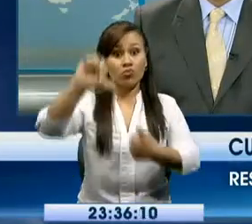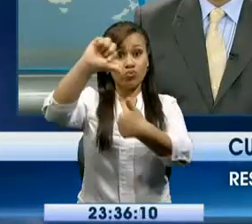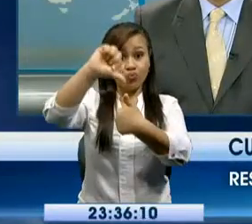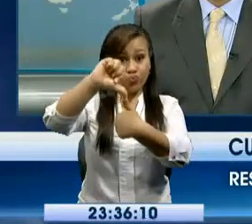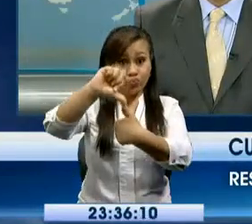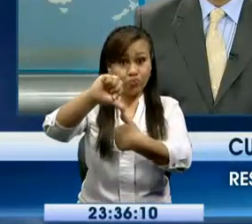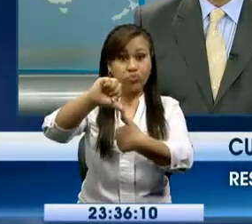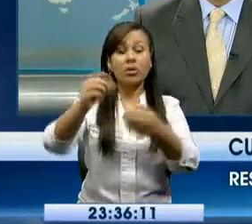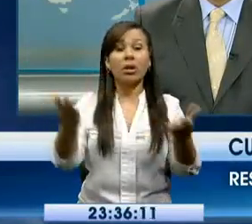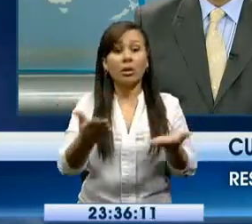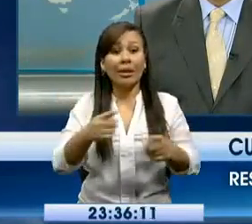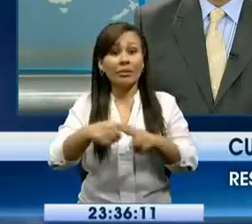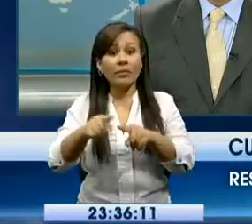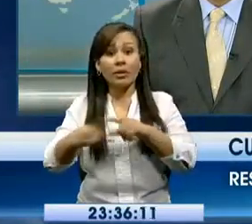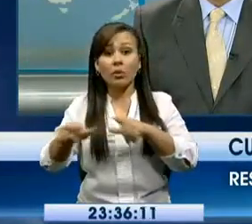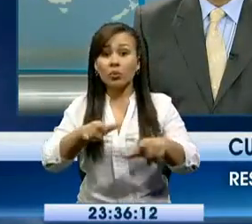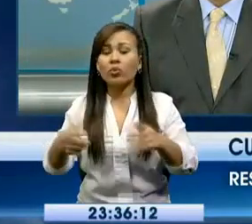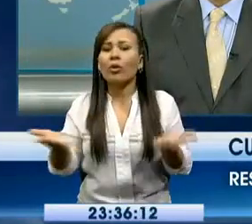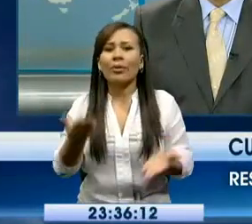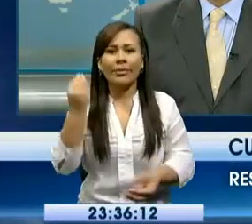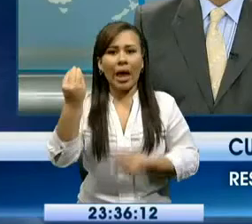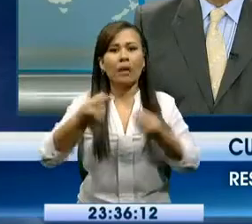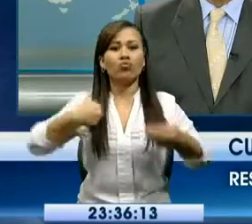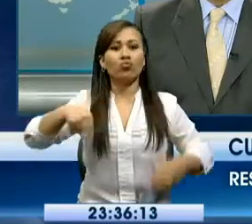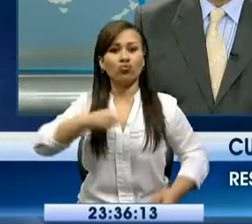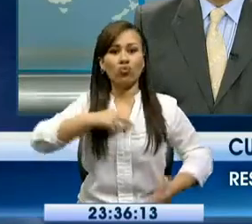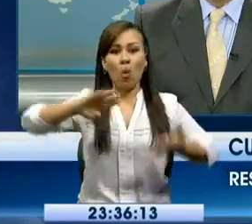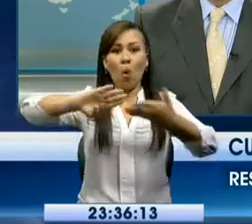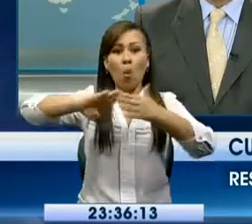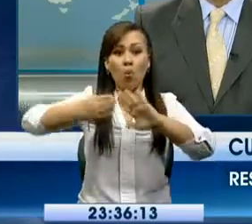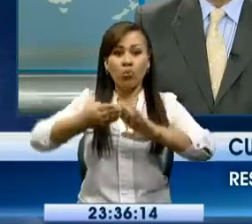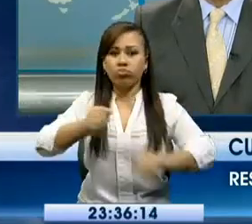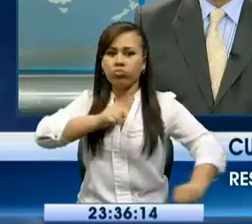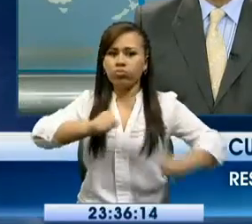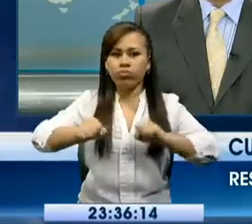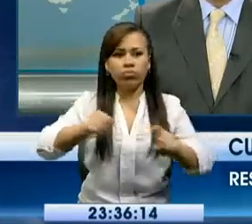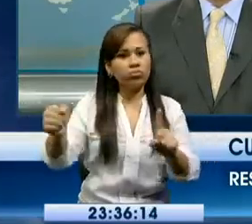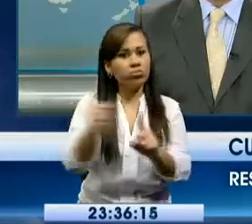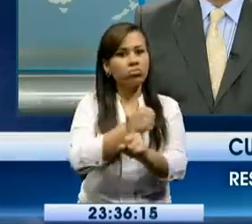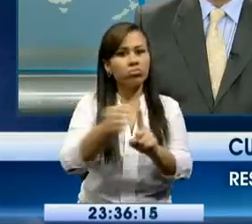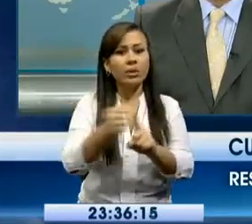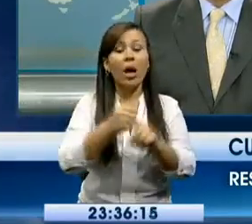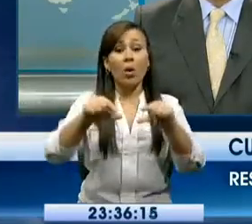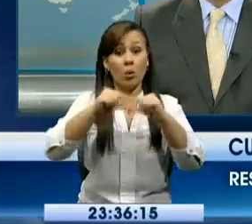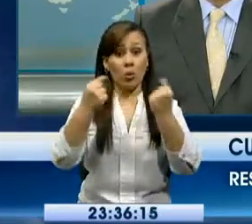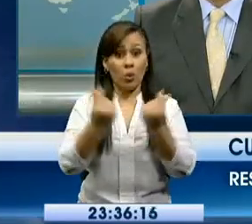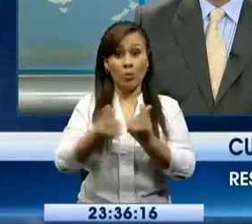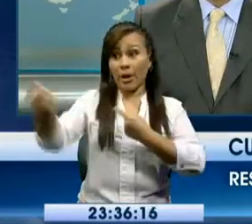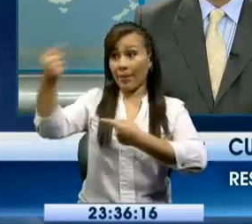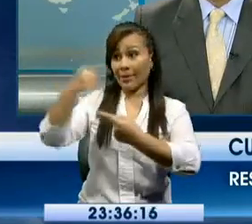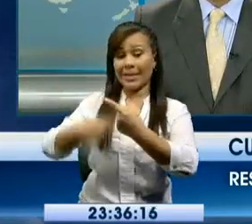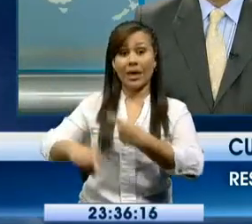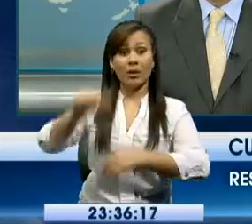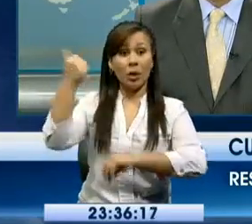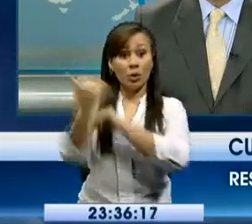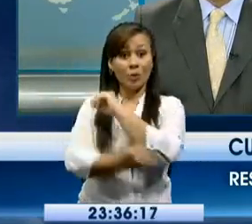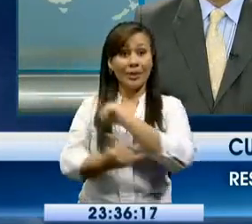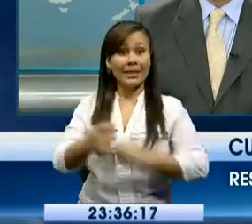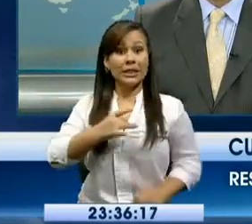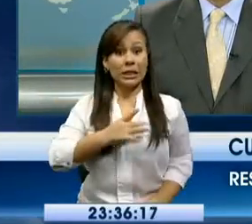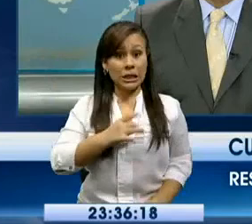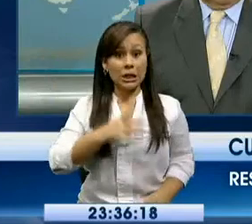en donde se hace. O sea, esto es una comunidad en la cual trabajamos. Los grupos que vinieron del extranjero,